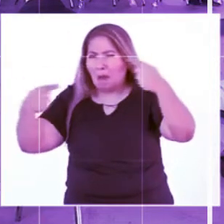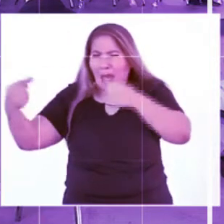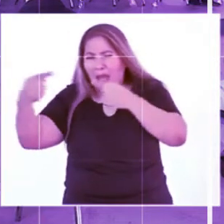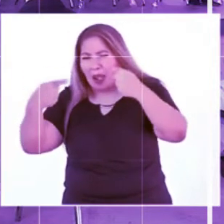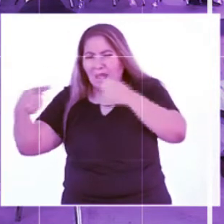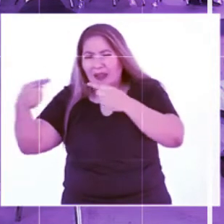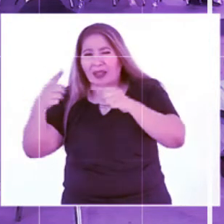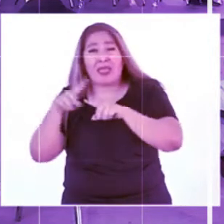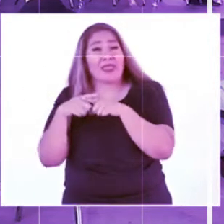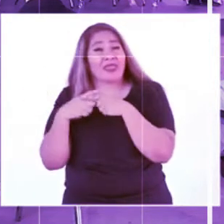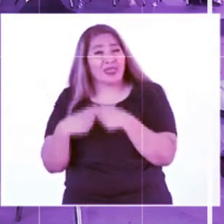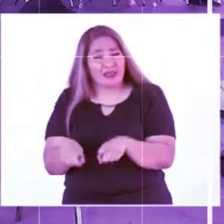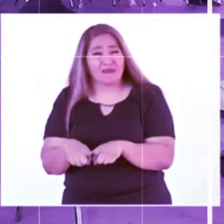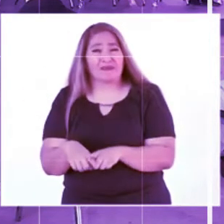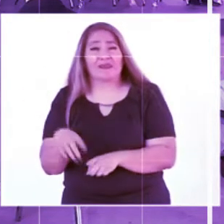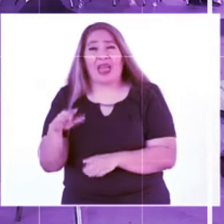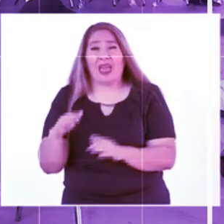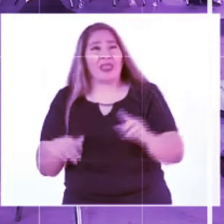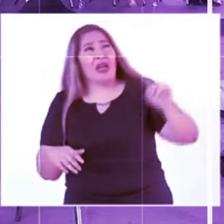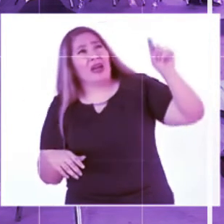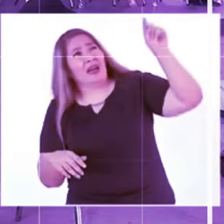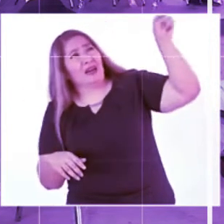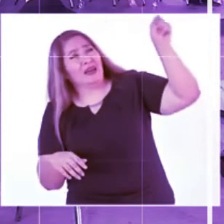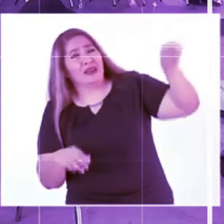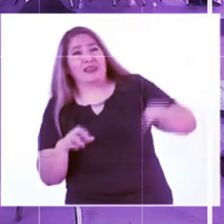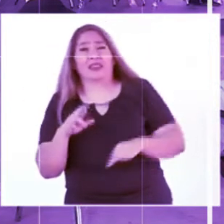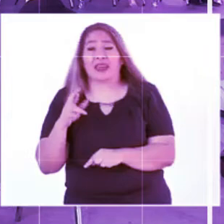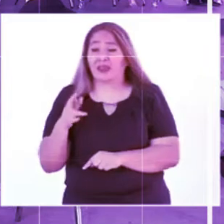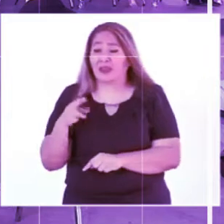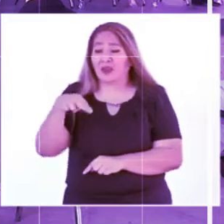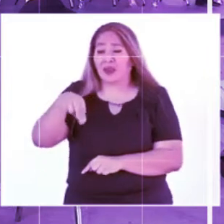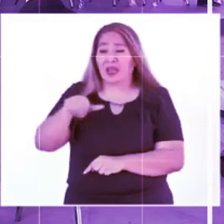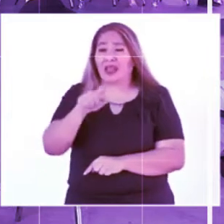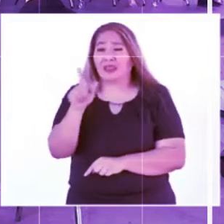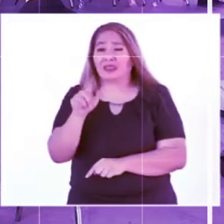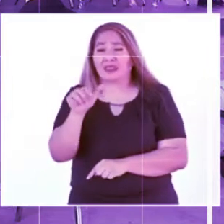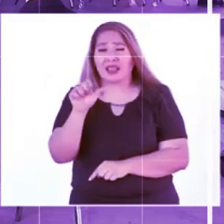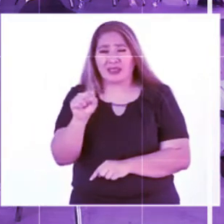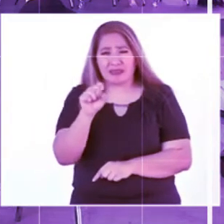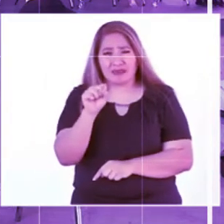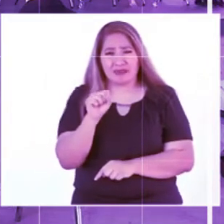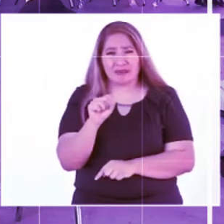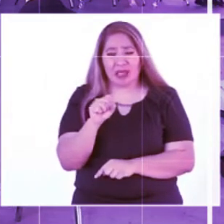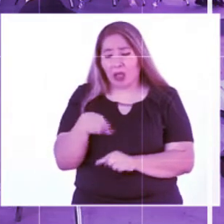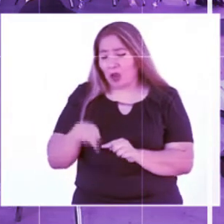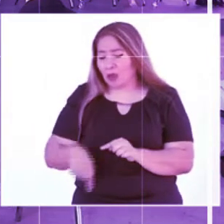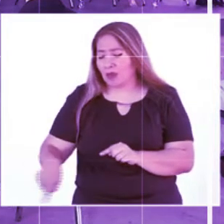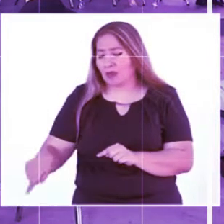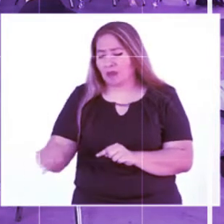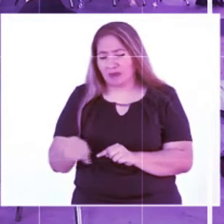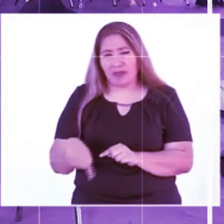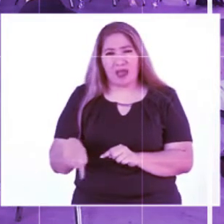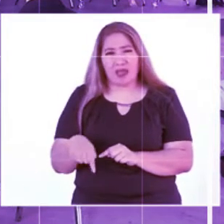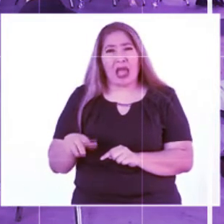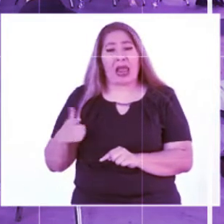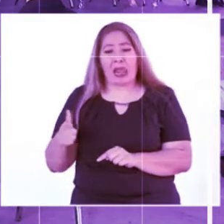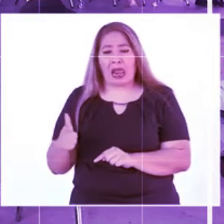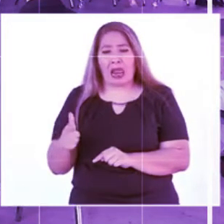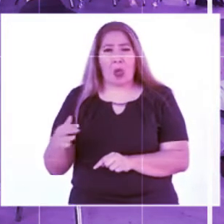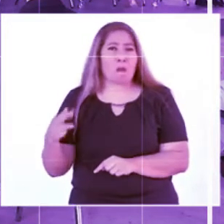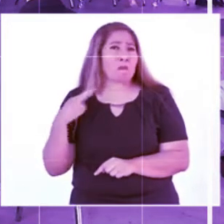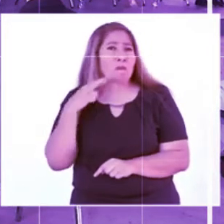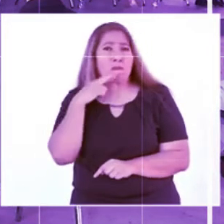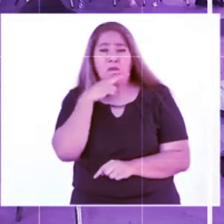entre los agricultores de arriba del río Nazas y los de abajo. La laguna